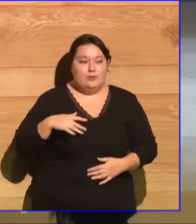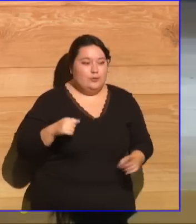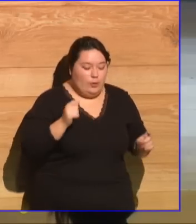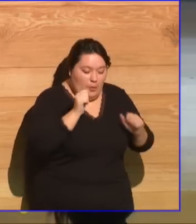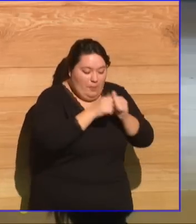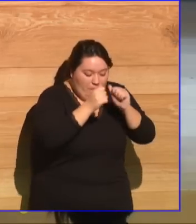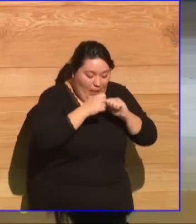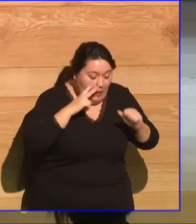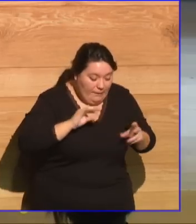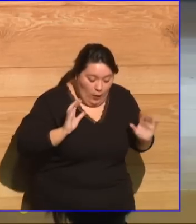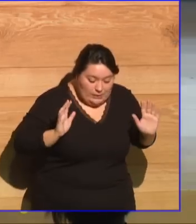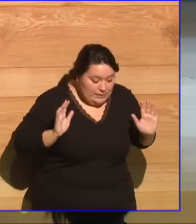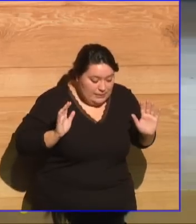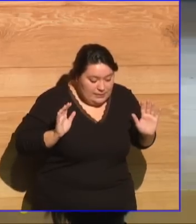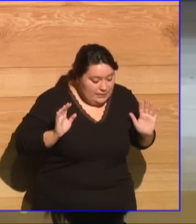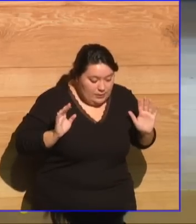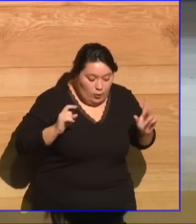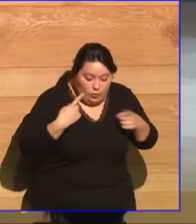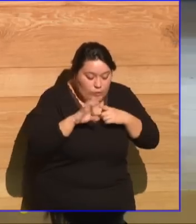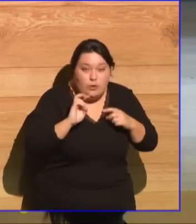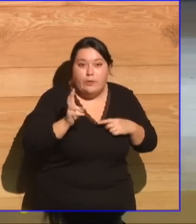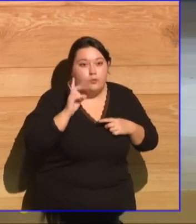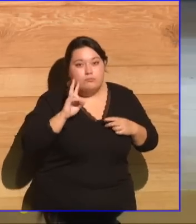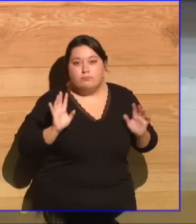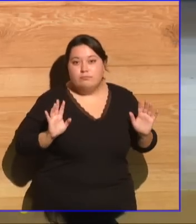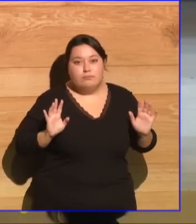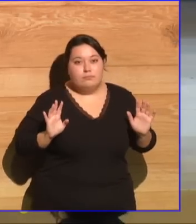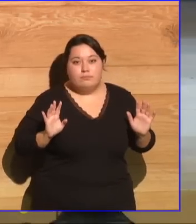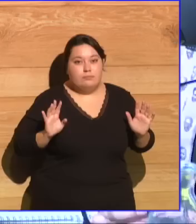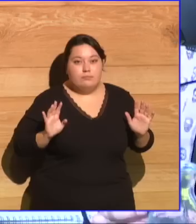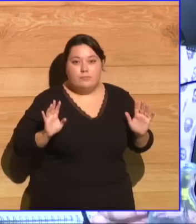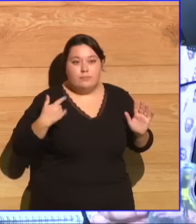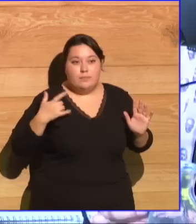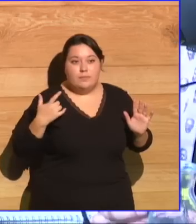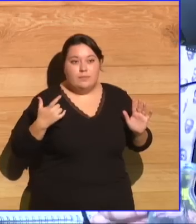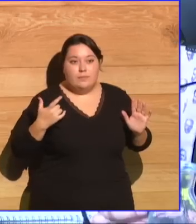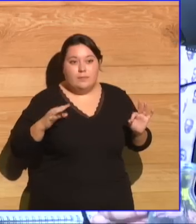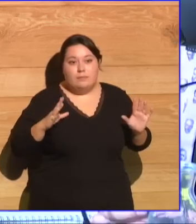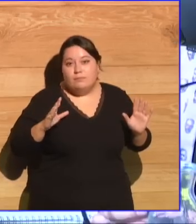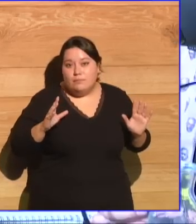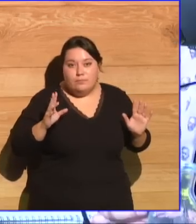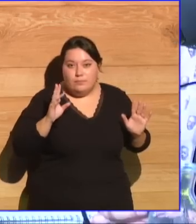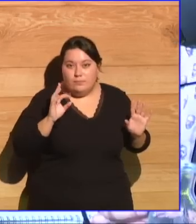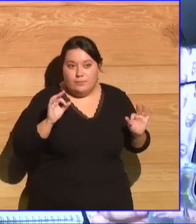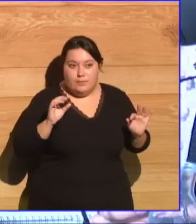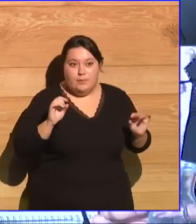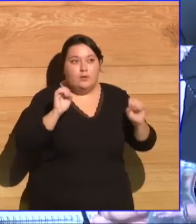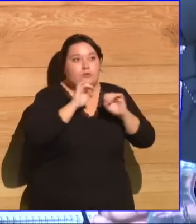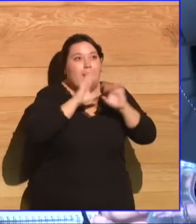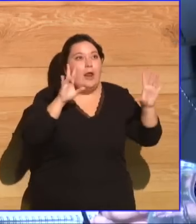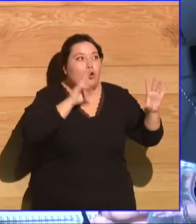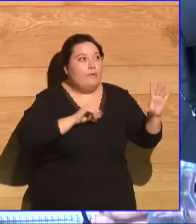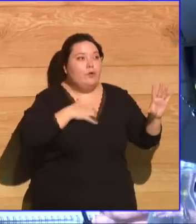rato ahí. Yo veo mármol, ¿eh? O sea Yo que- estoy viendo, no veo otra cosa que mármol. Yo Yo veo estoy escuchando no el de cincel. Carrara, pero veo mármol. Yo ¿eh? miro a lo alto